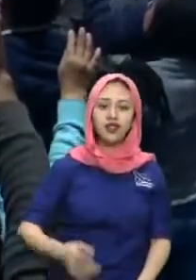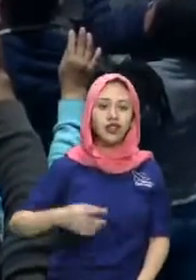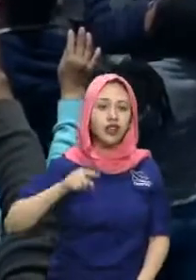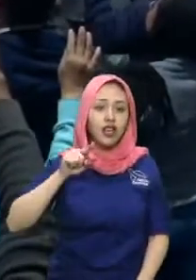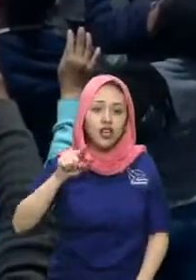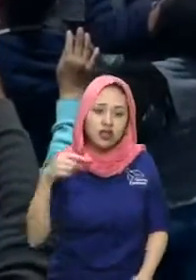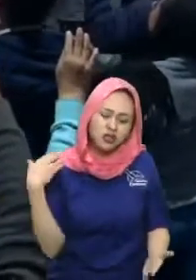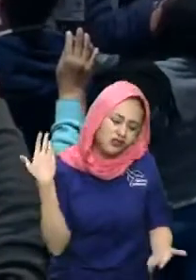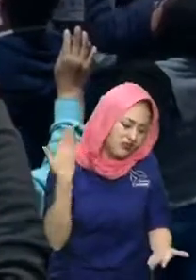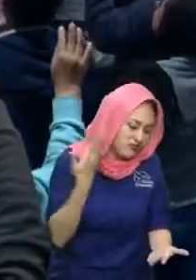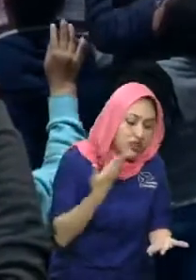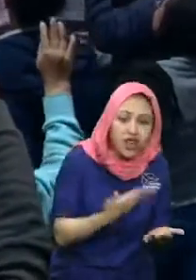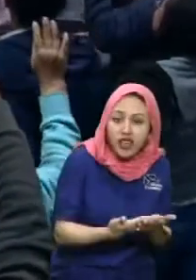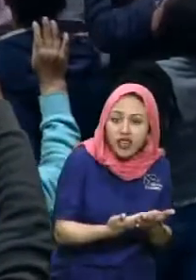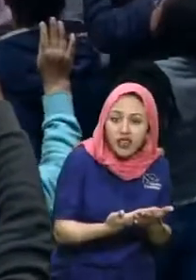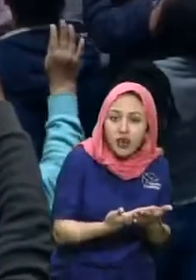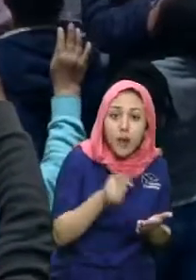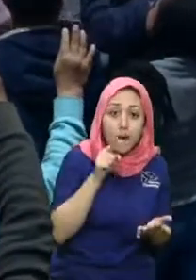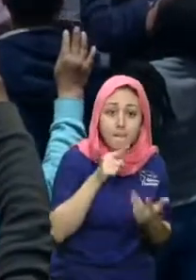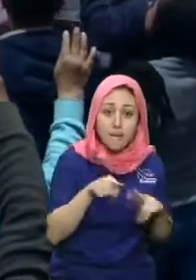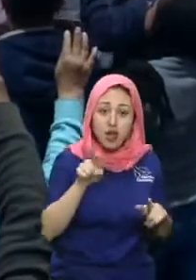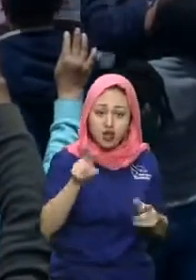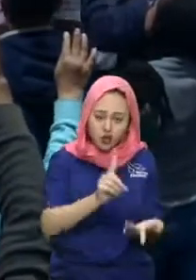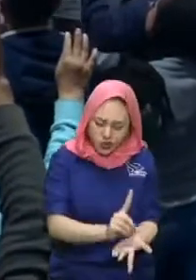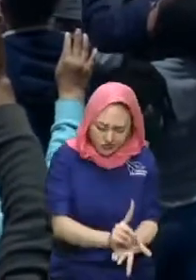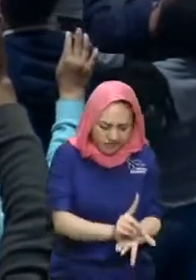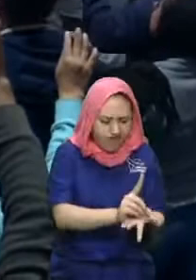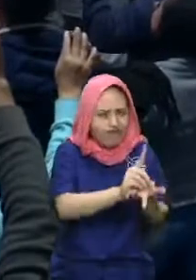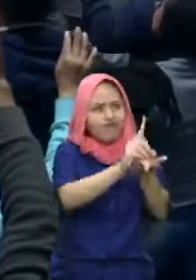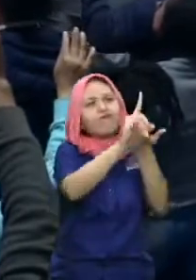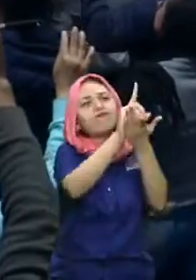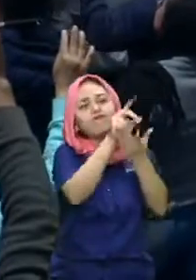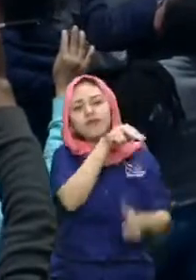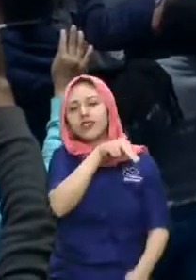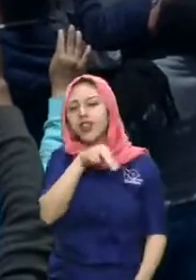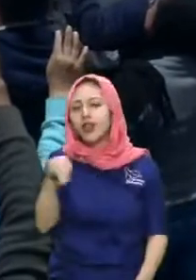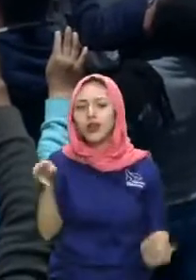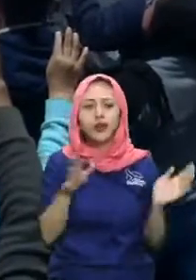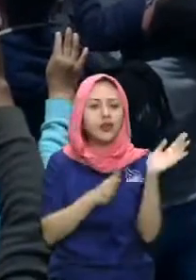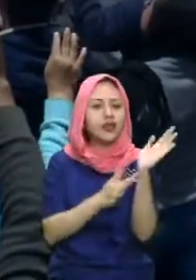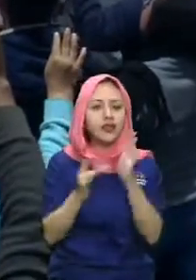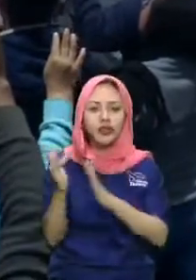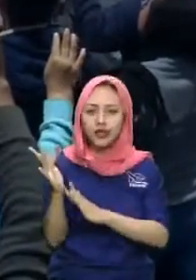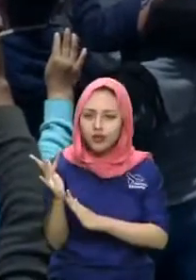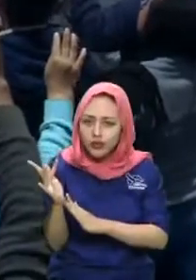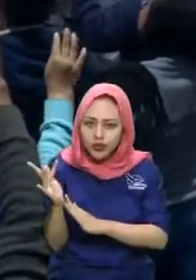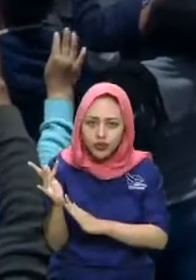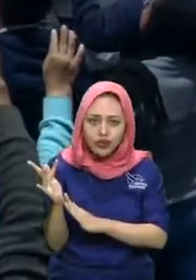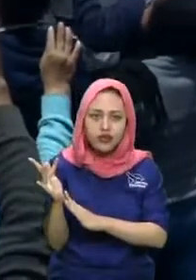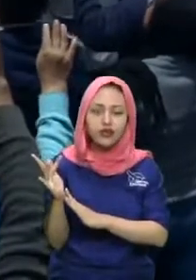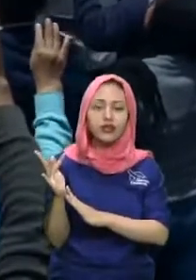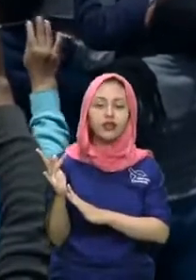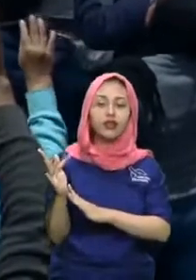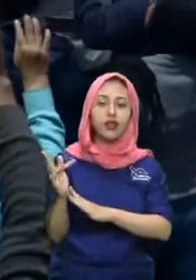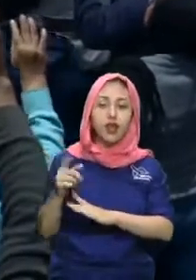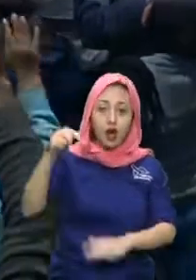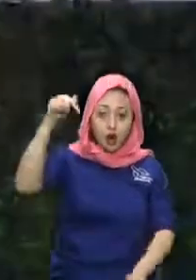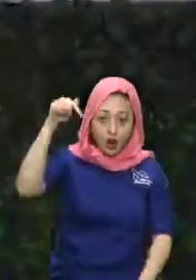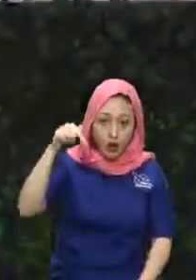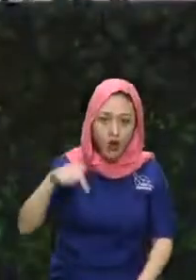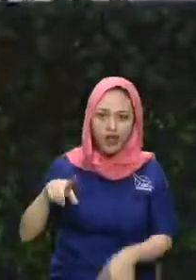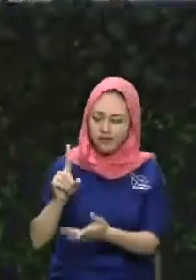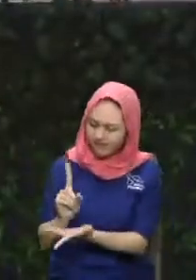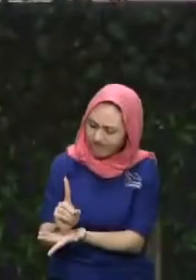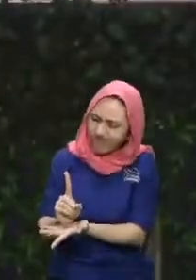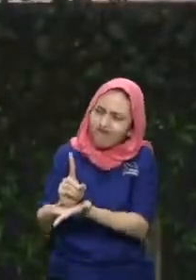la depresión, de entre los muertos. En el nombre de Jesús, sea levantado hoy